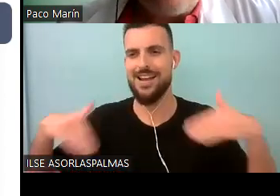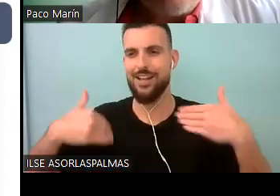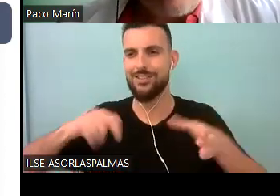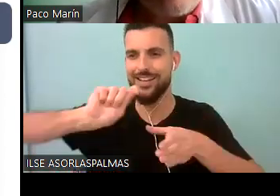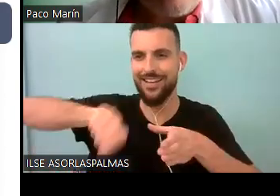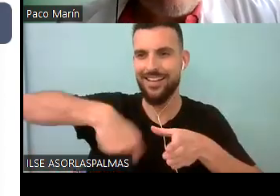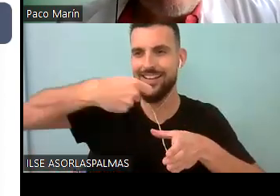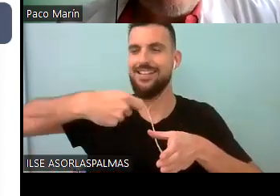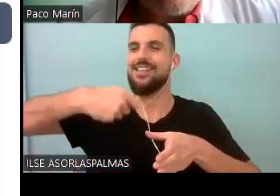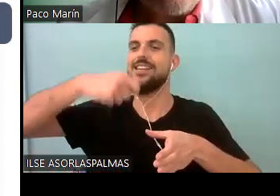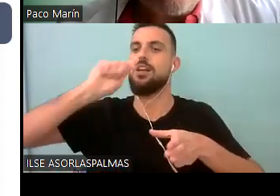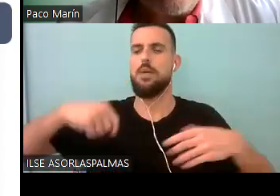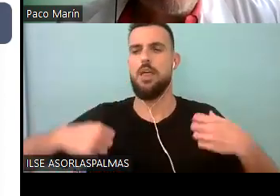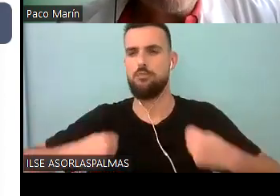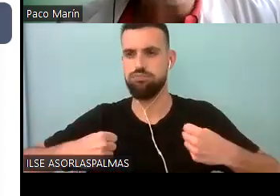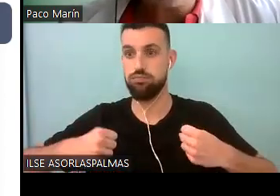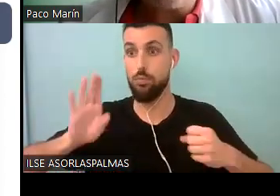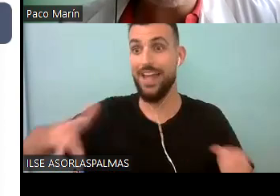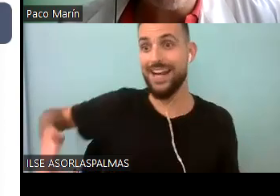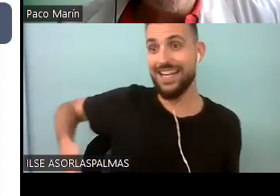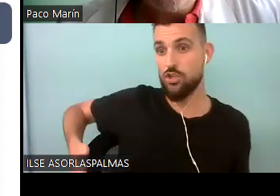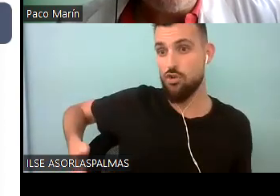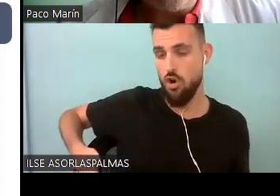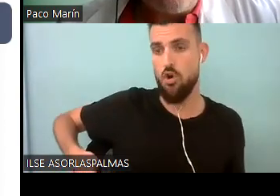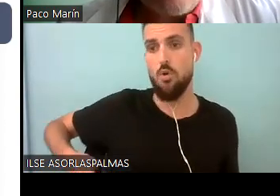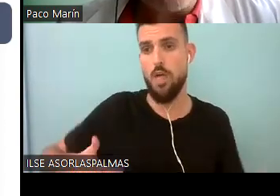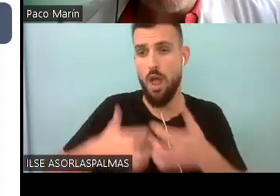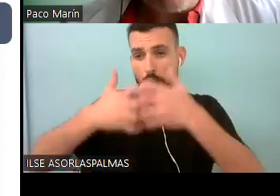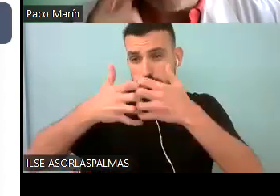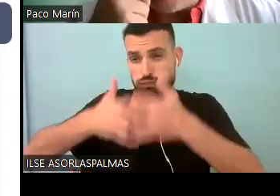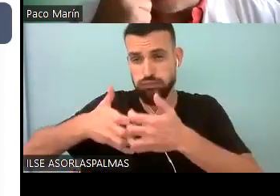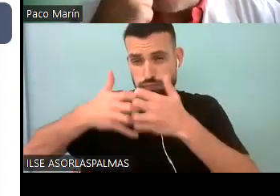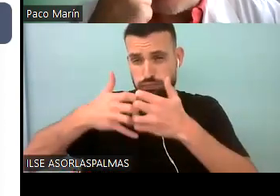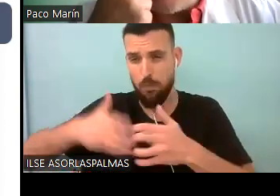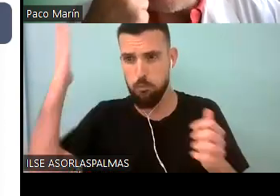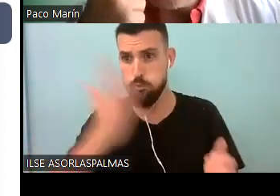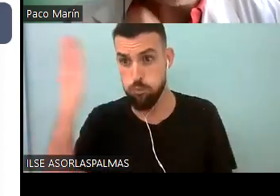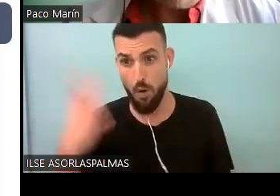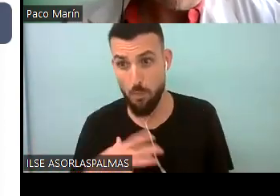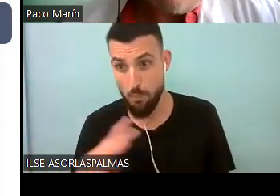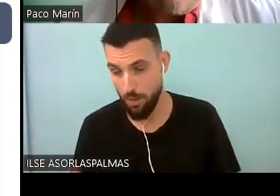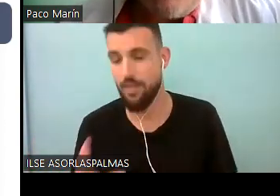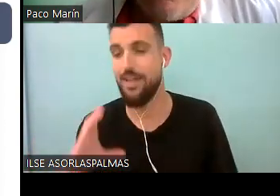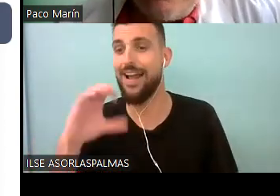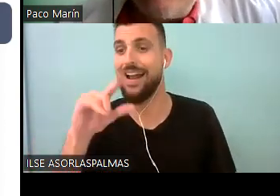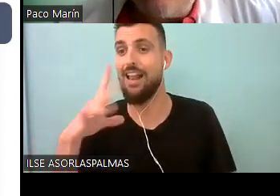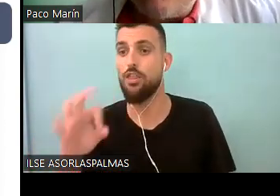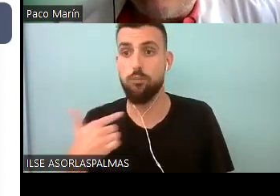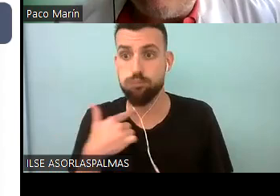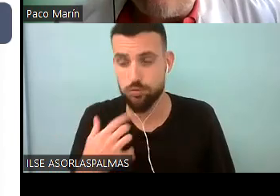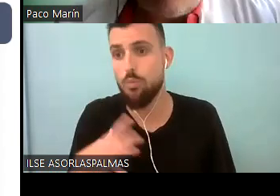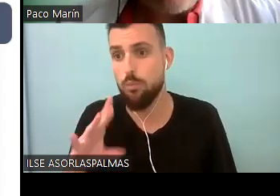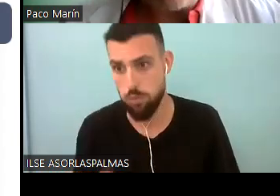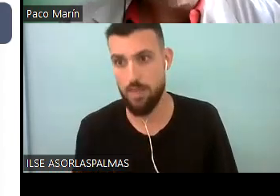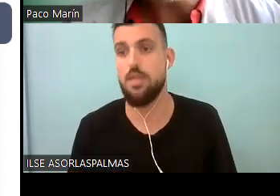sobrecarga sobremanera el riñón y nos puede dar problemas, pero además puede hacer que perdamos más calcio de la cuenta y provocar a posteriori